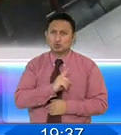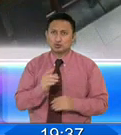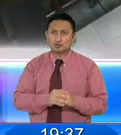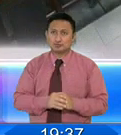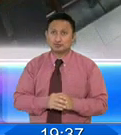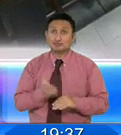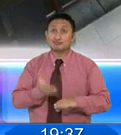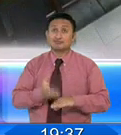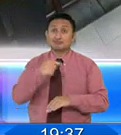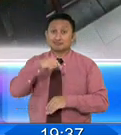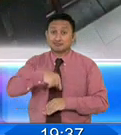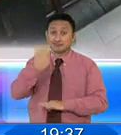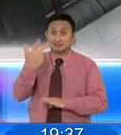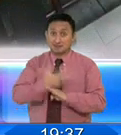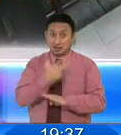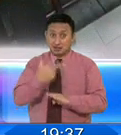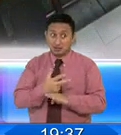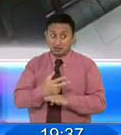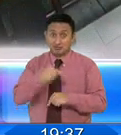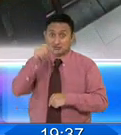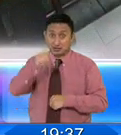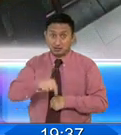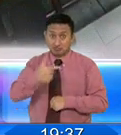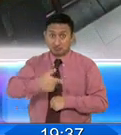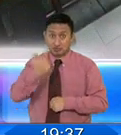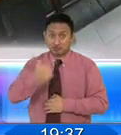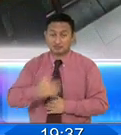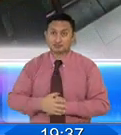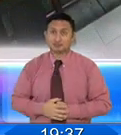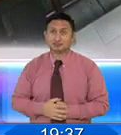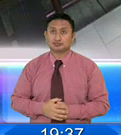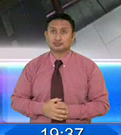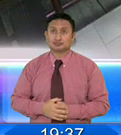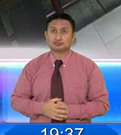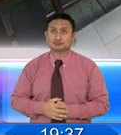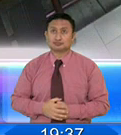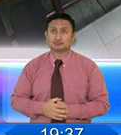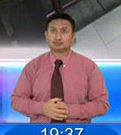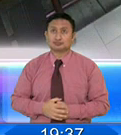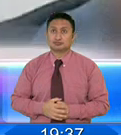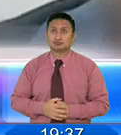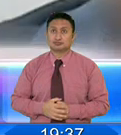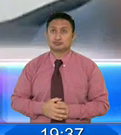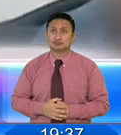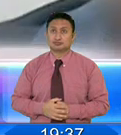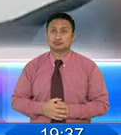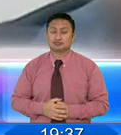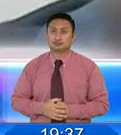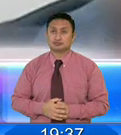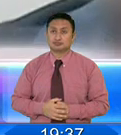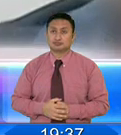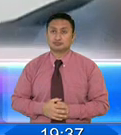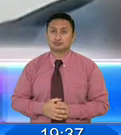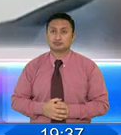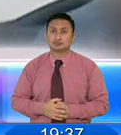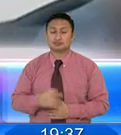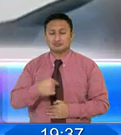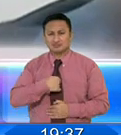tercer intento de acabar con su vida, enfrentándose a la delincuencia. Con una especie de coraje de ver